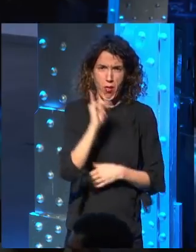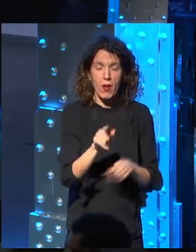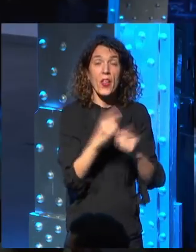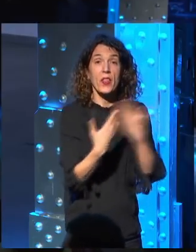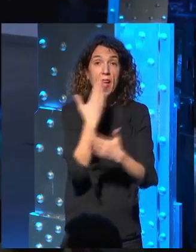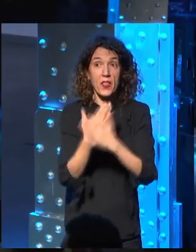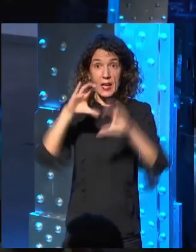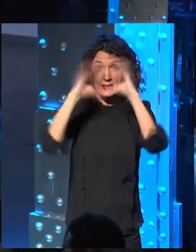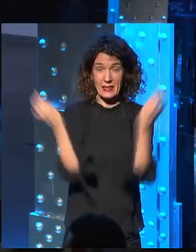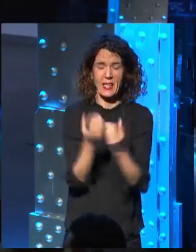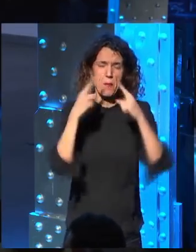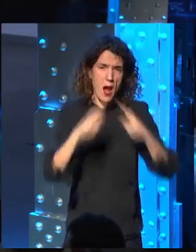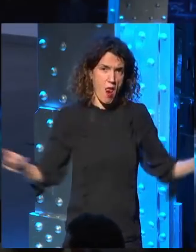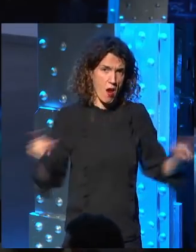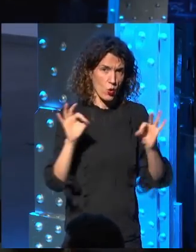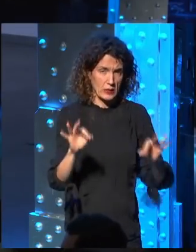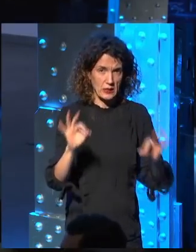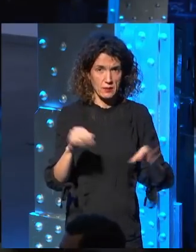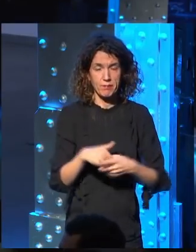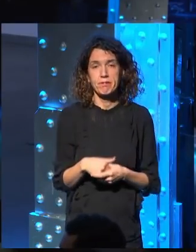Los días en la Tierra son cada vez más largos.